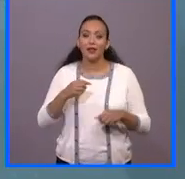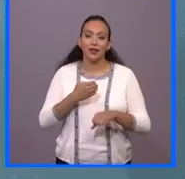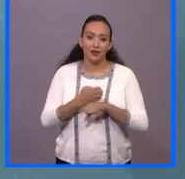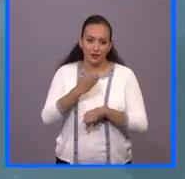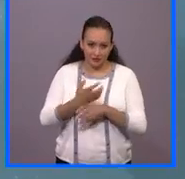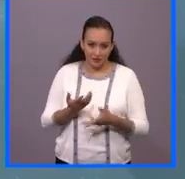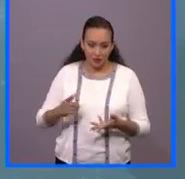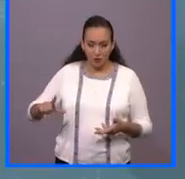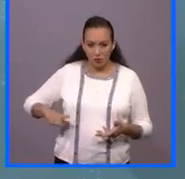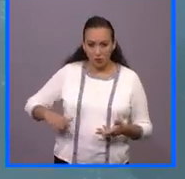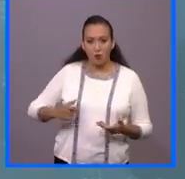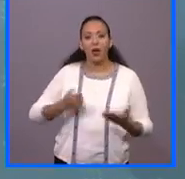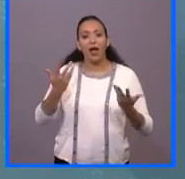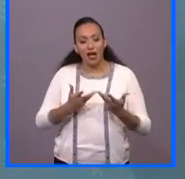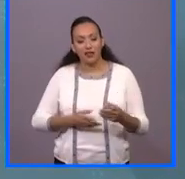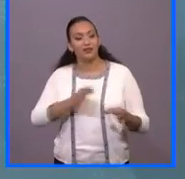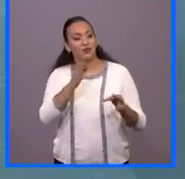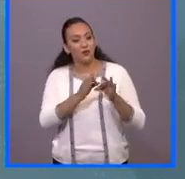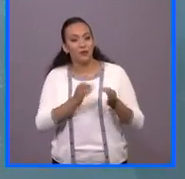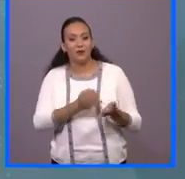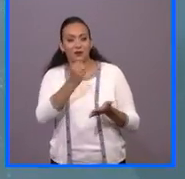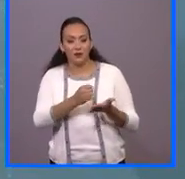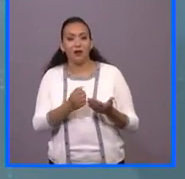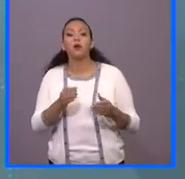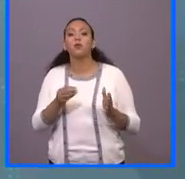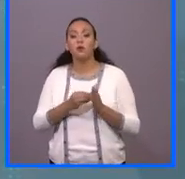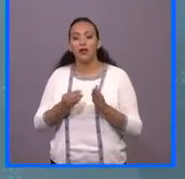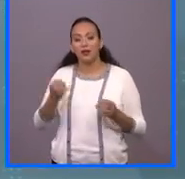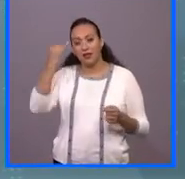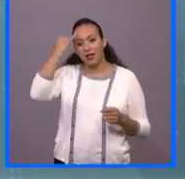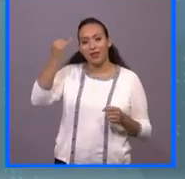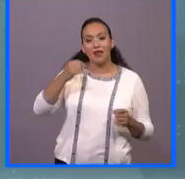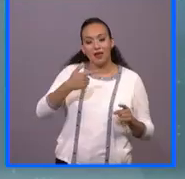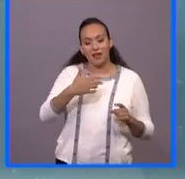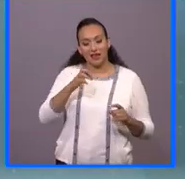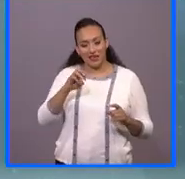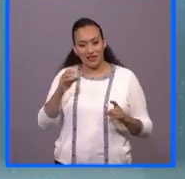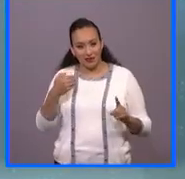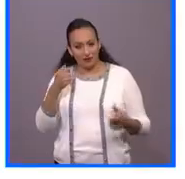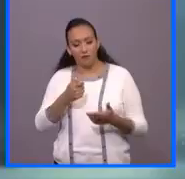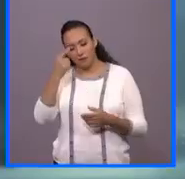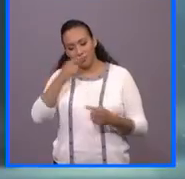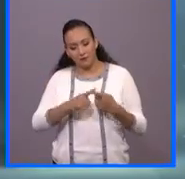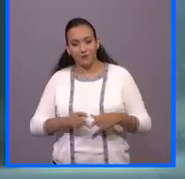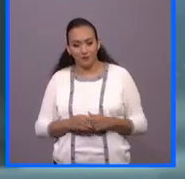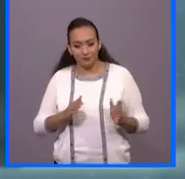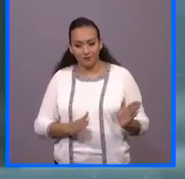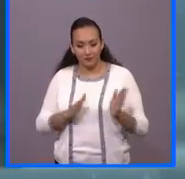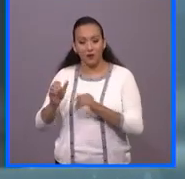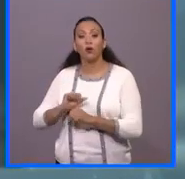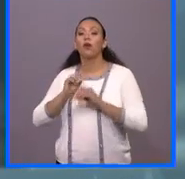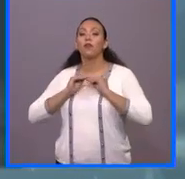Estado aplican, ejecutan o perpetúan un estereotipo de género en su práctica judicial. Además,